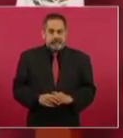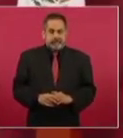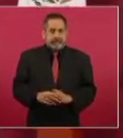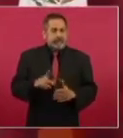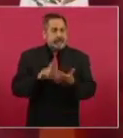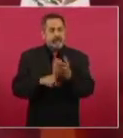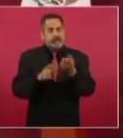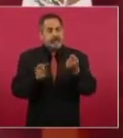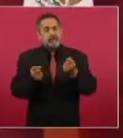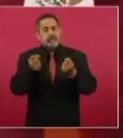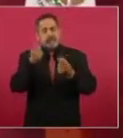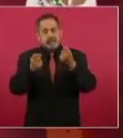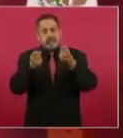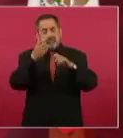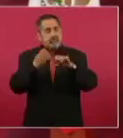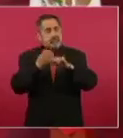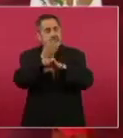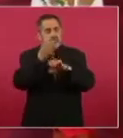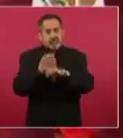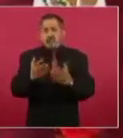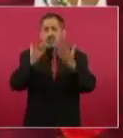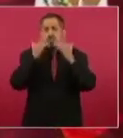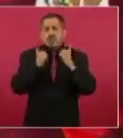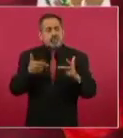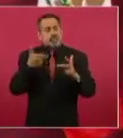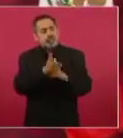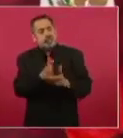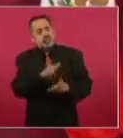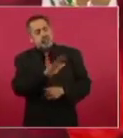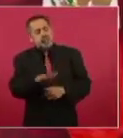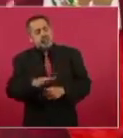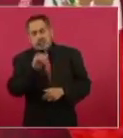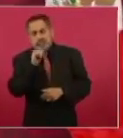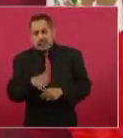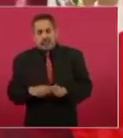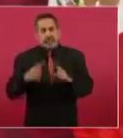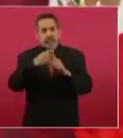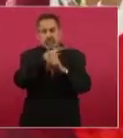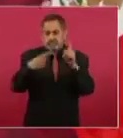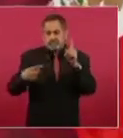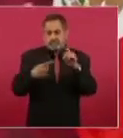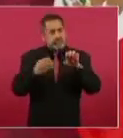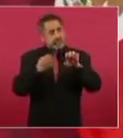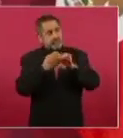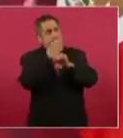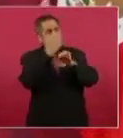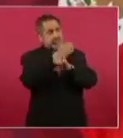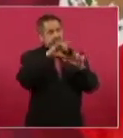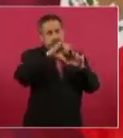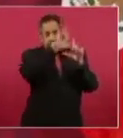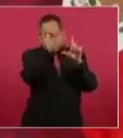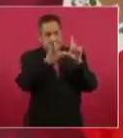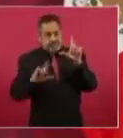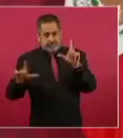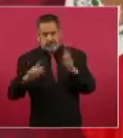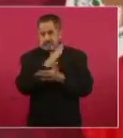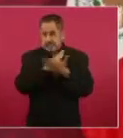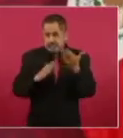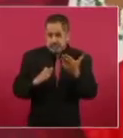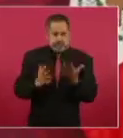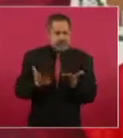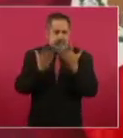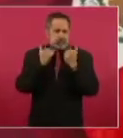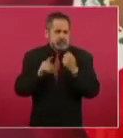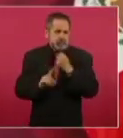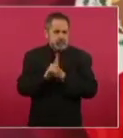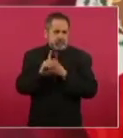estados donde no hay homicidios, la mitad de los estados no tienen un